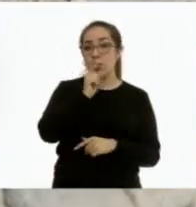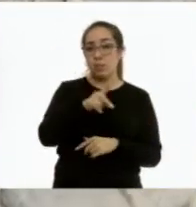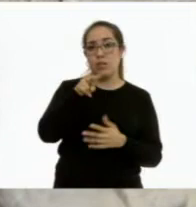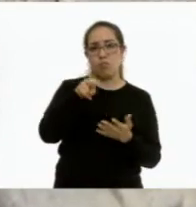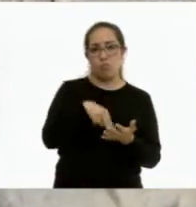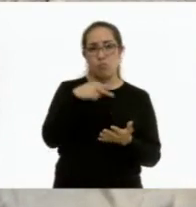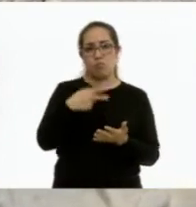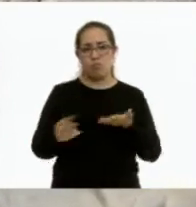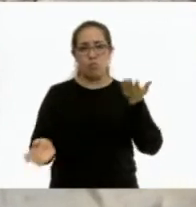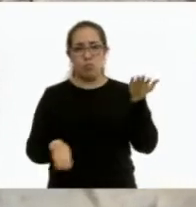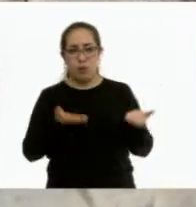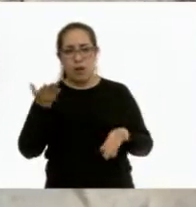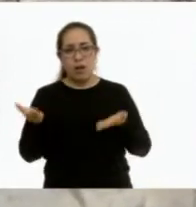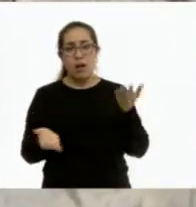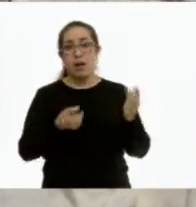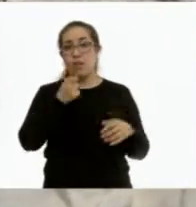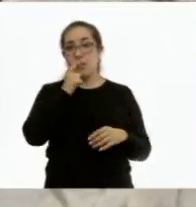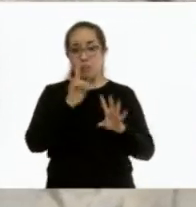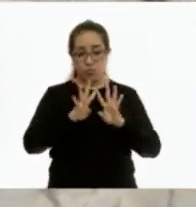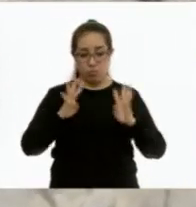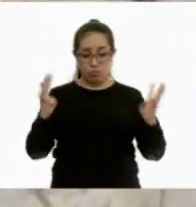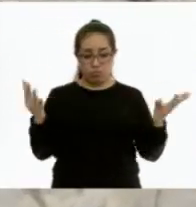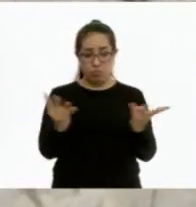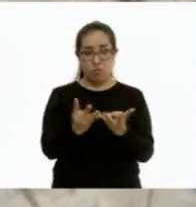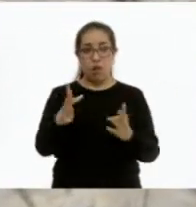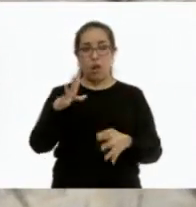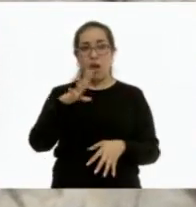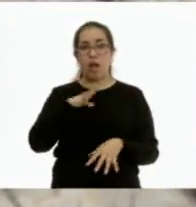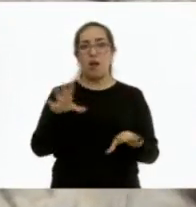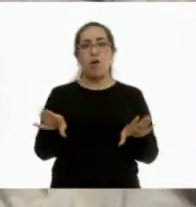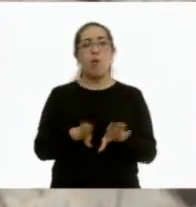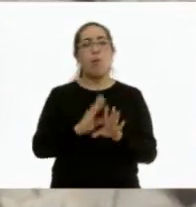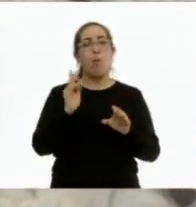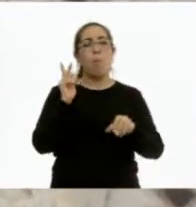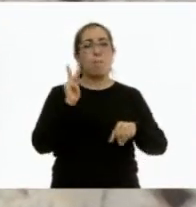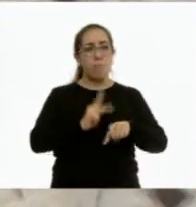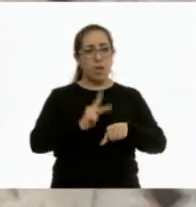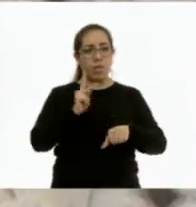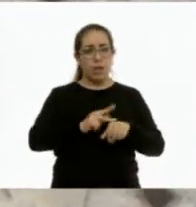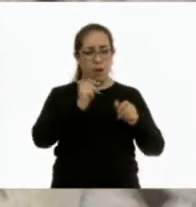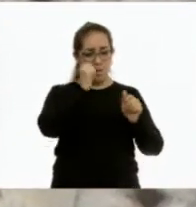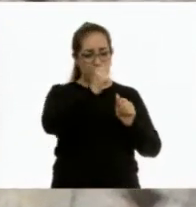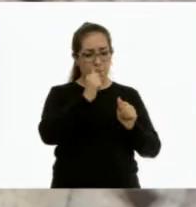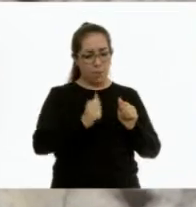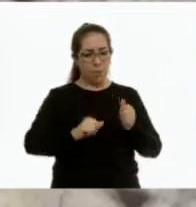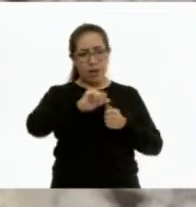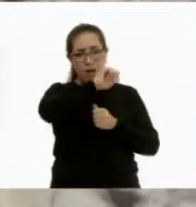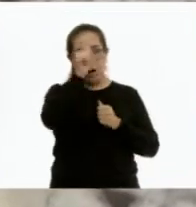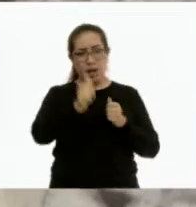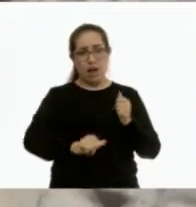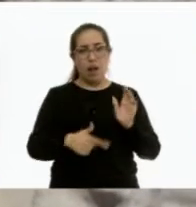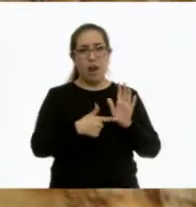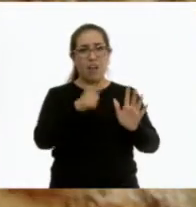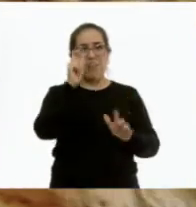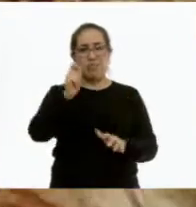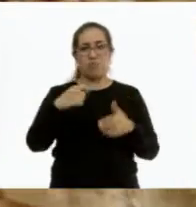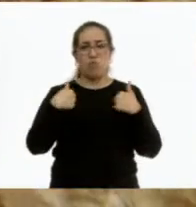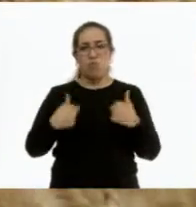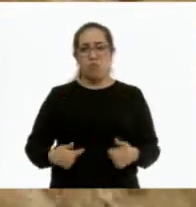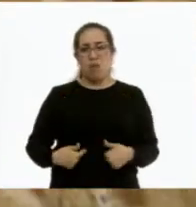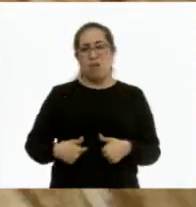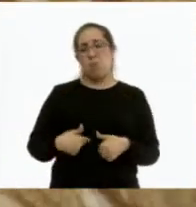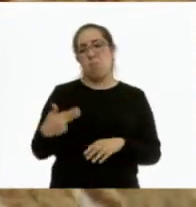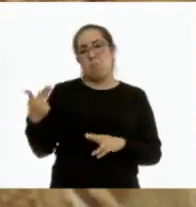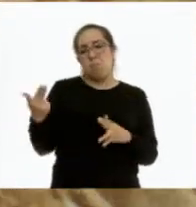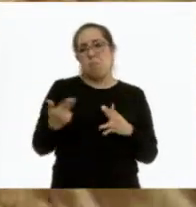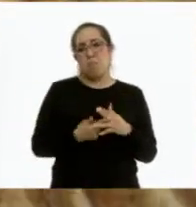de estelas con figuras desnudas y con las vísceras expuestas que seguramente representaban cautivos sacrificados y que, en